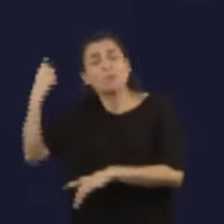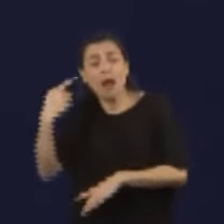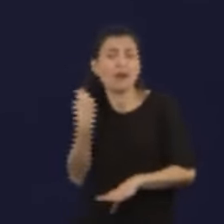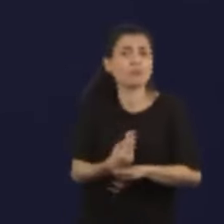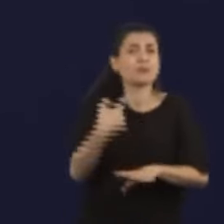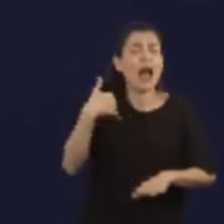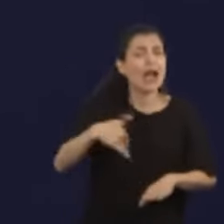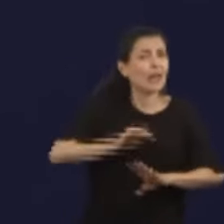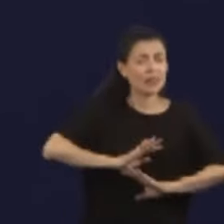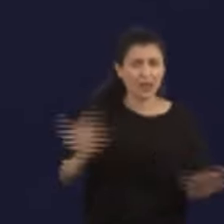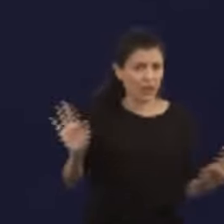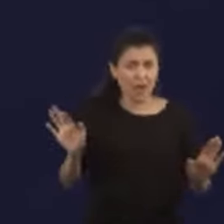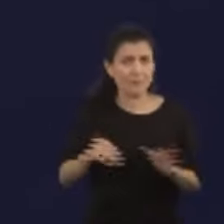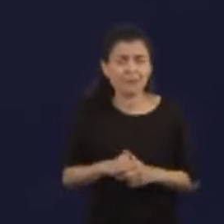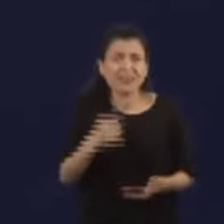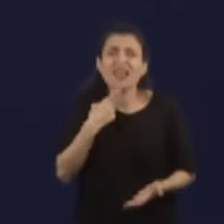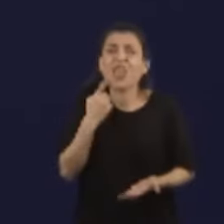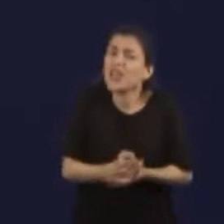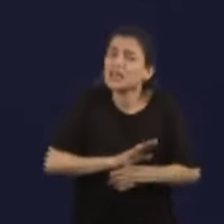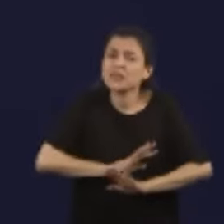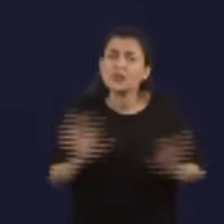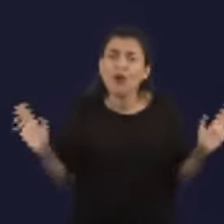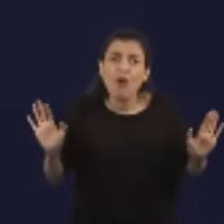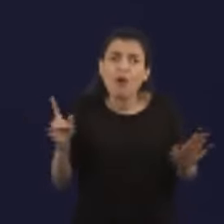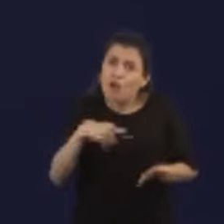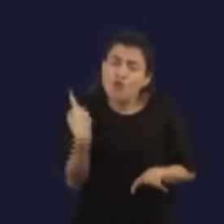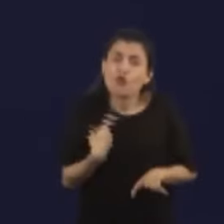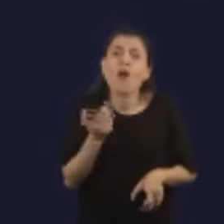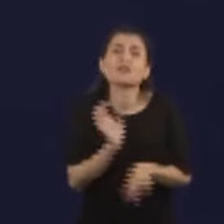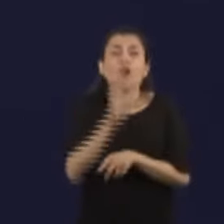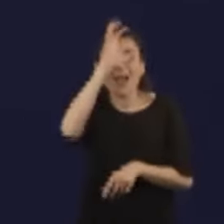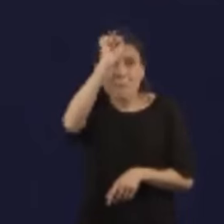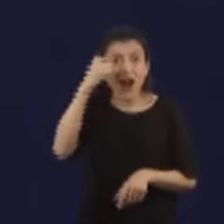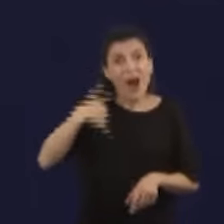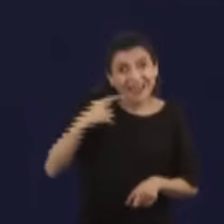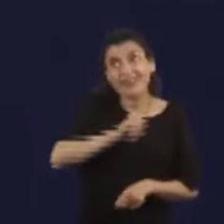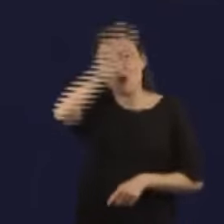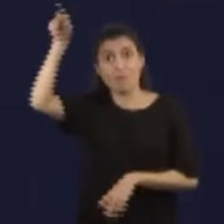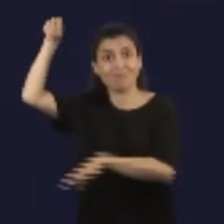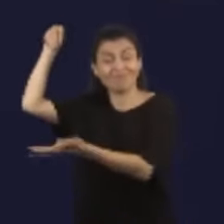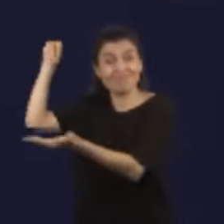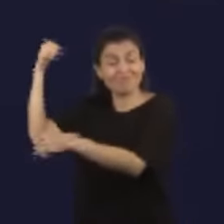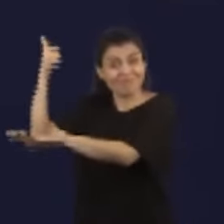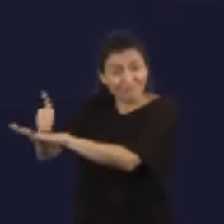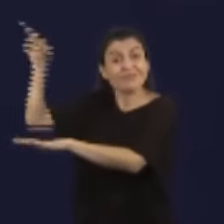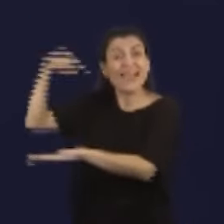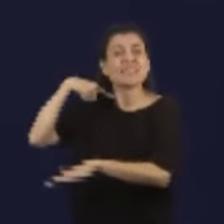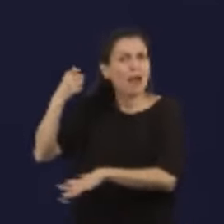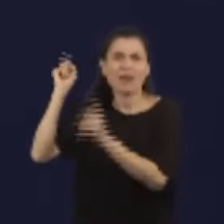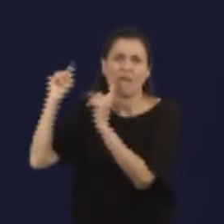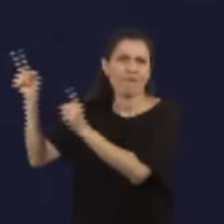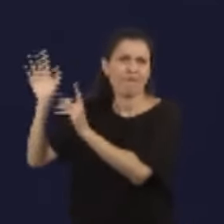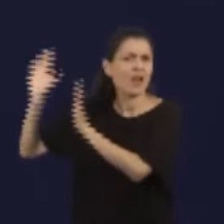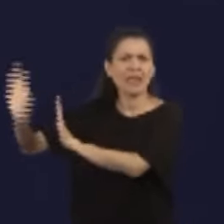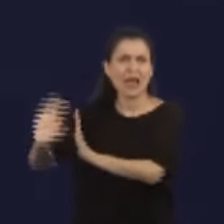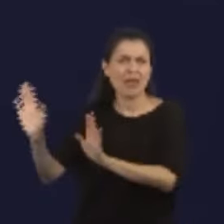repito la decisión eh es que nuestro embajador continúe con sus actividades normalmente como lo viene haciendo hasta